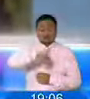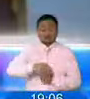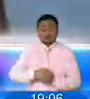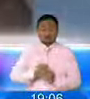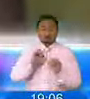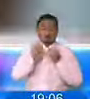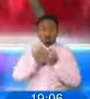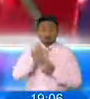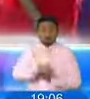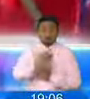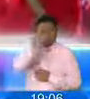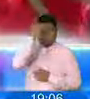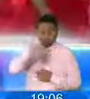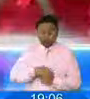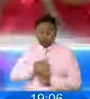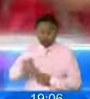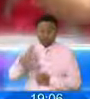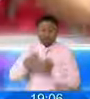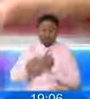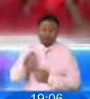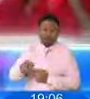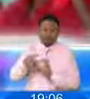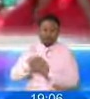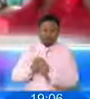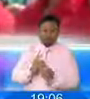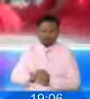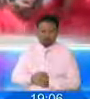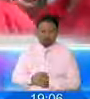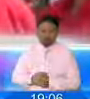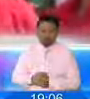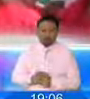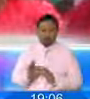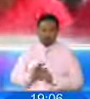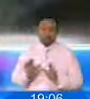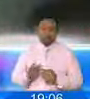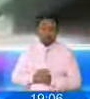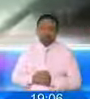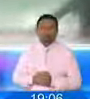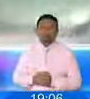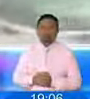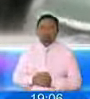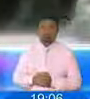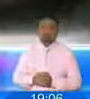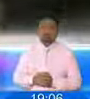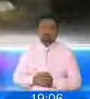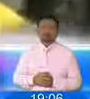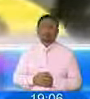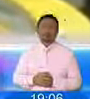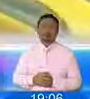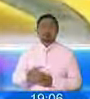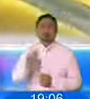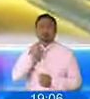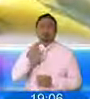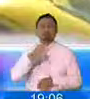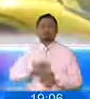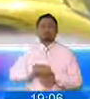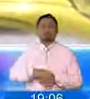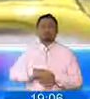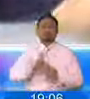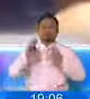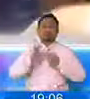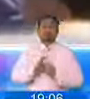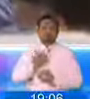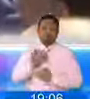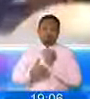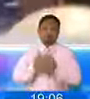organismo con el objetivo de complicar el proceso de desafiliación de Alianza País en esta provincia. Argumentó motivos protocolarios